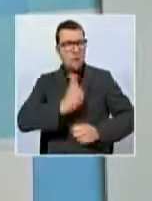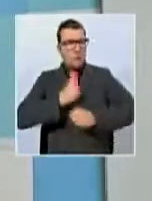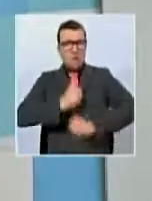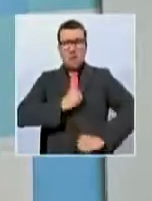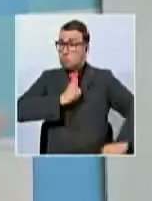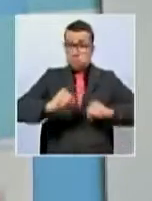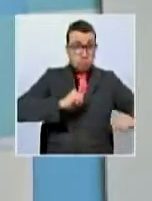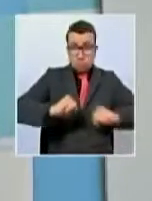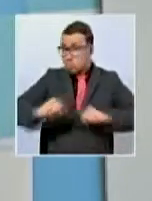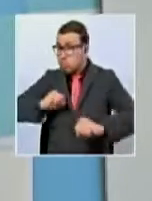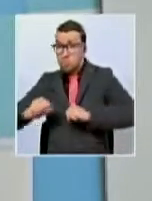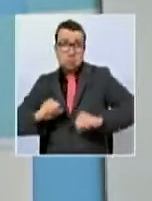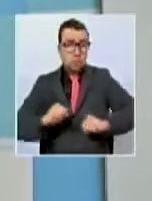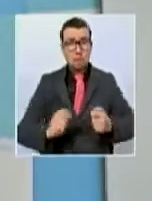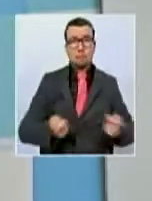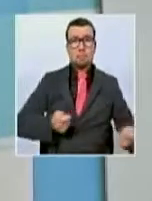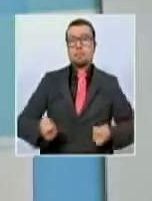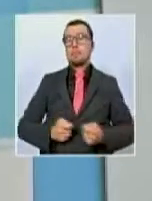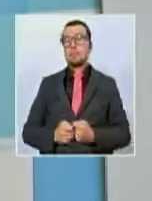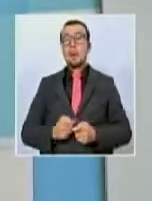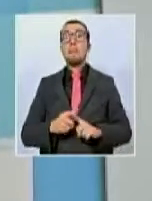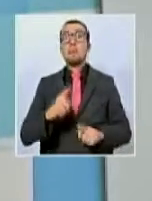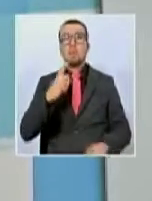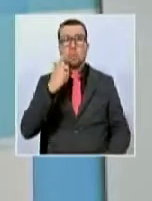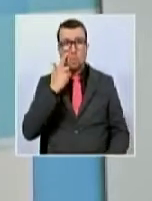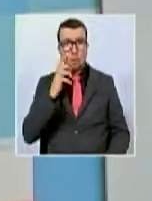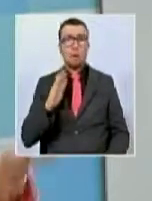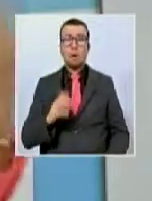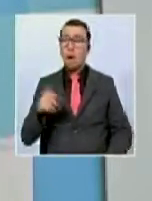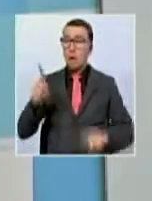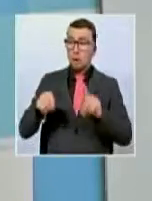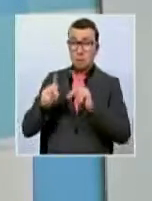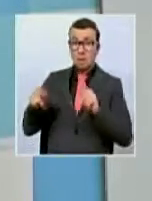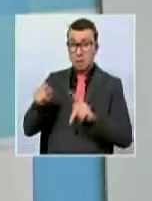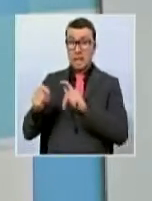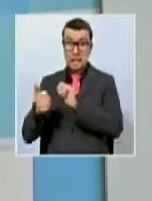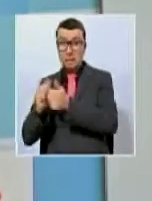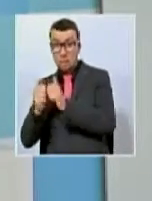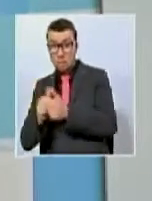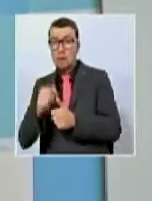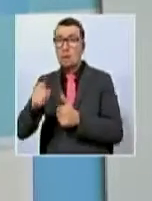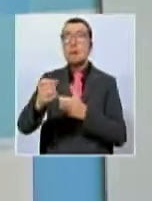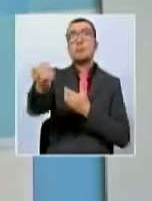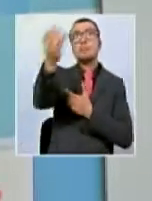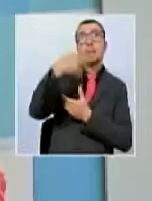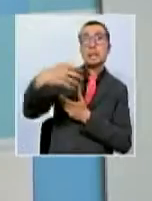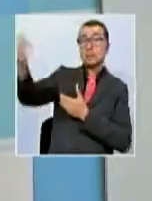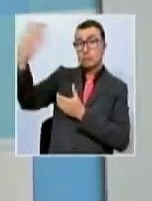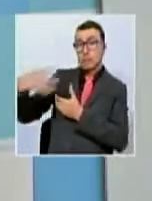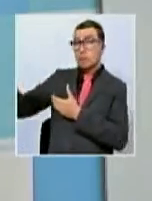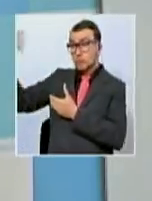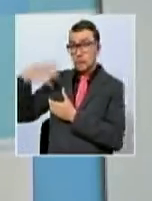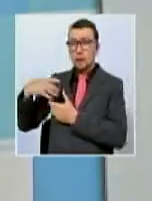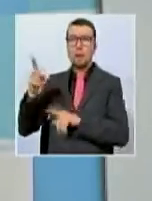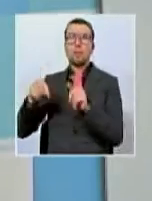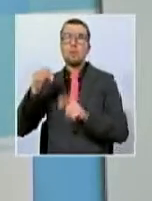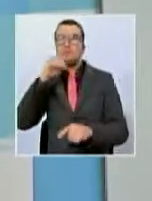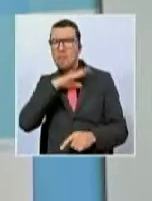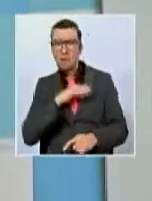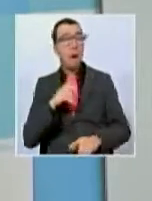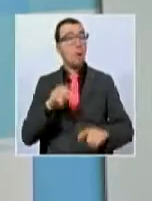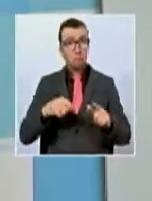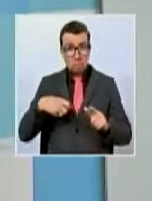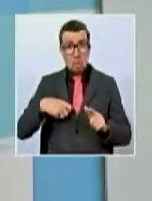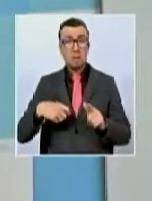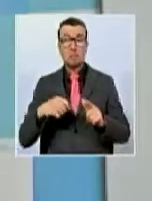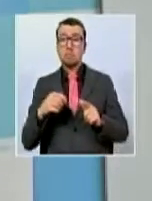cual tenemos que tener muchísimo cuidado porque las bebidas energizantes para deportistas importadas están siendo falsificadas. Algunas tienen registros sanitarios